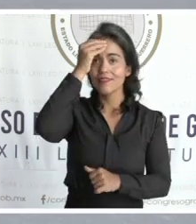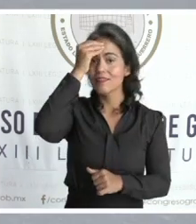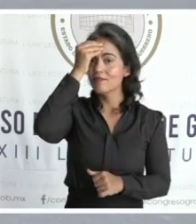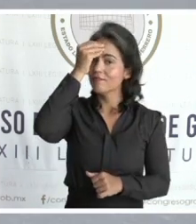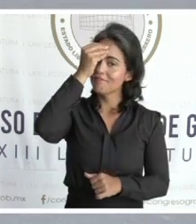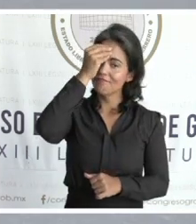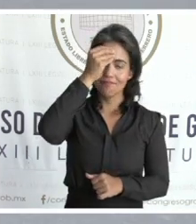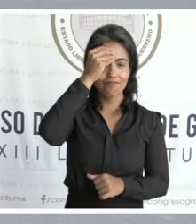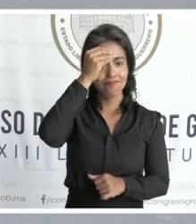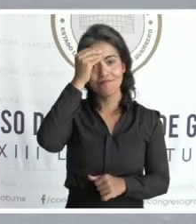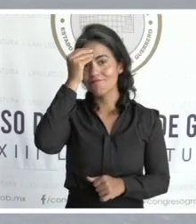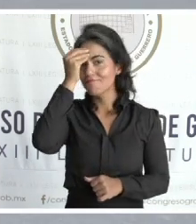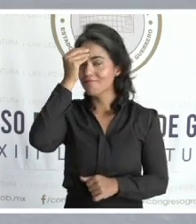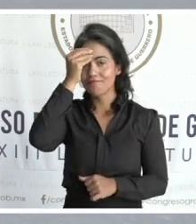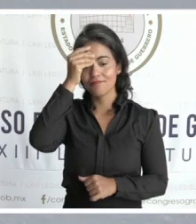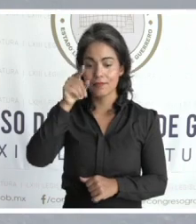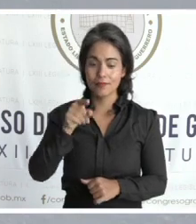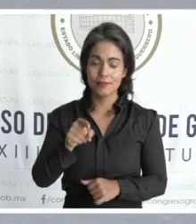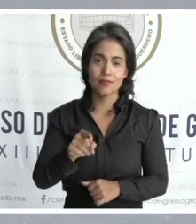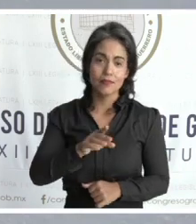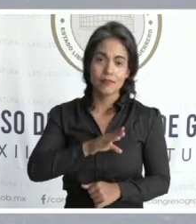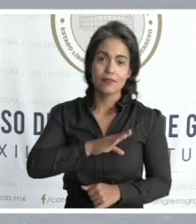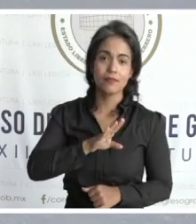Byron, a su corta edad,